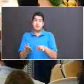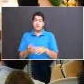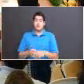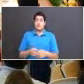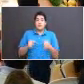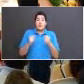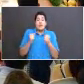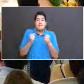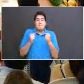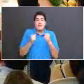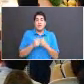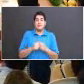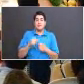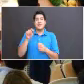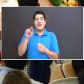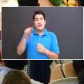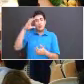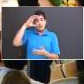O sea, ellos creyeron